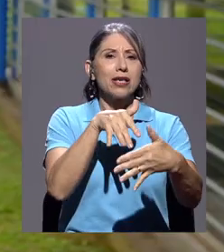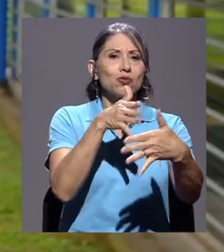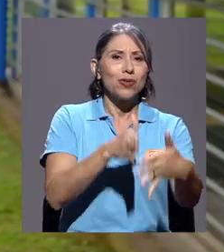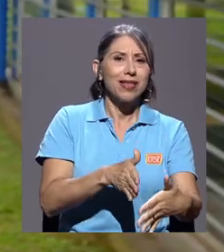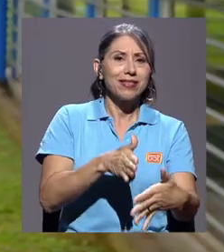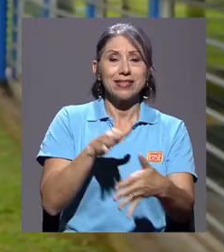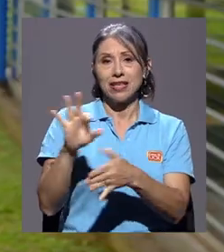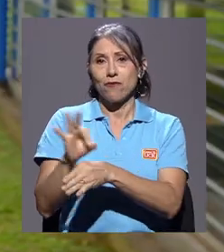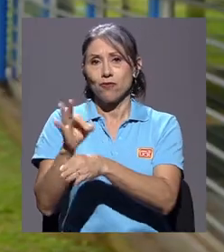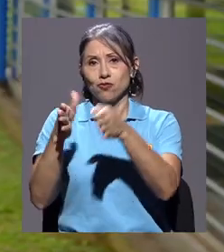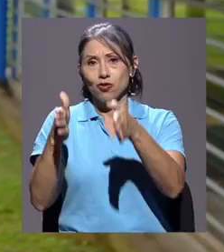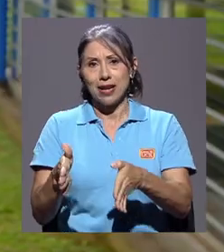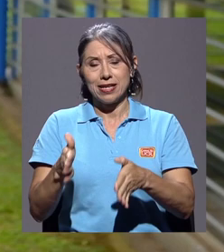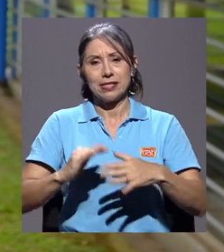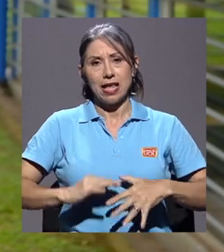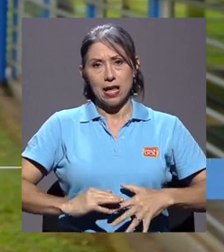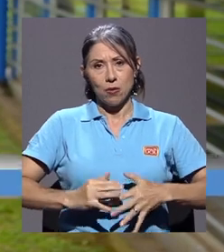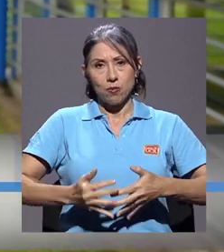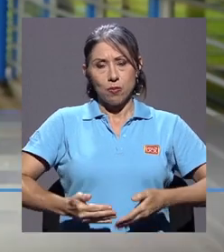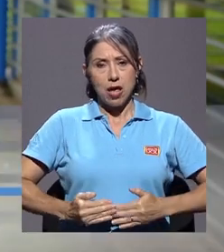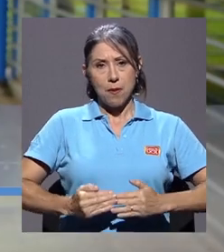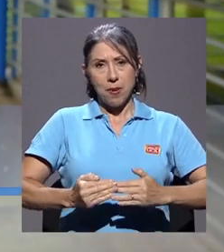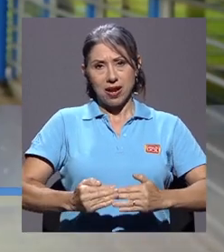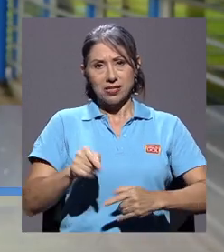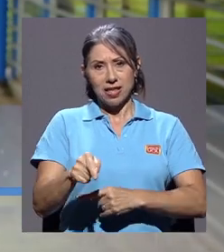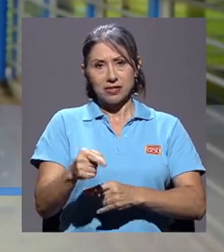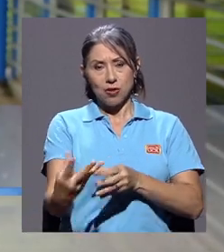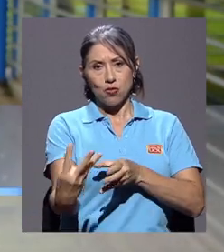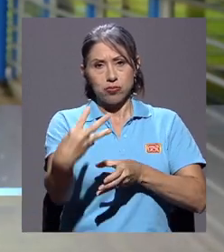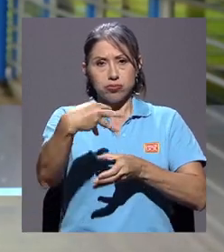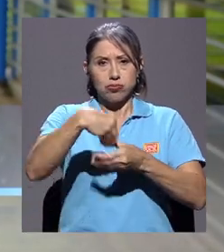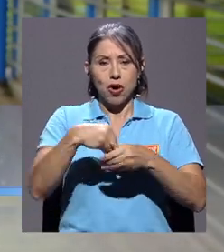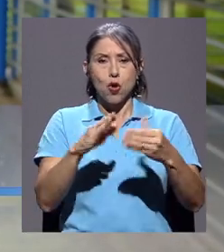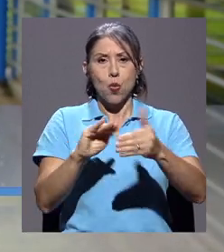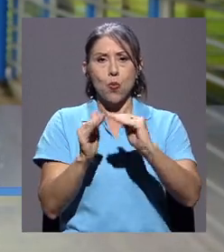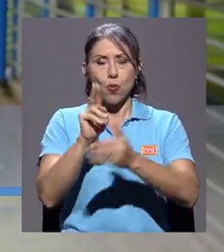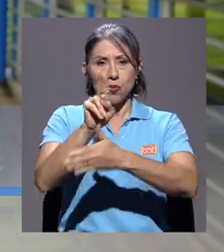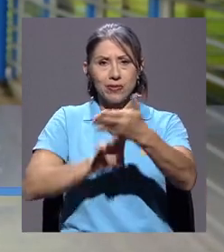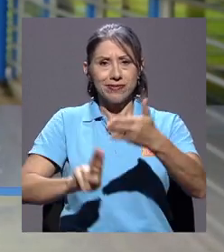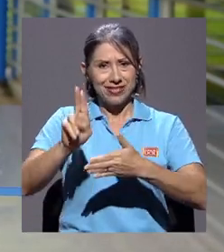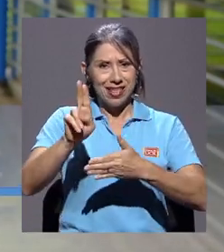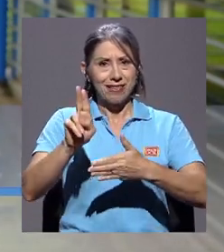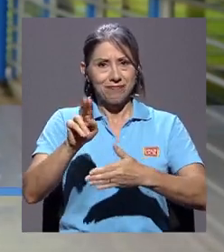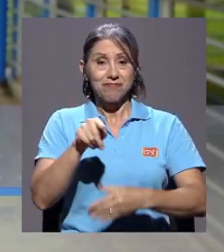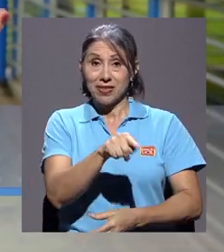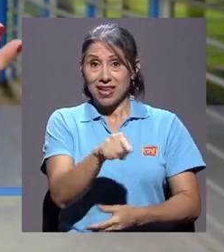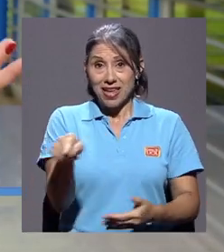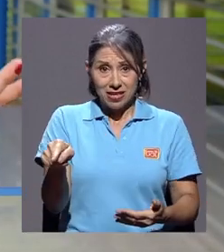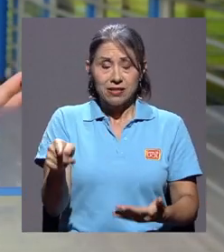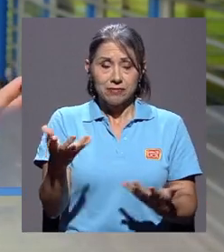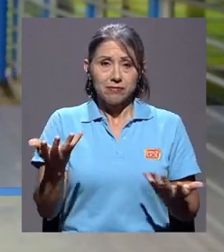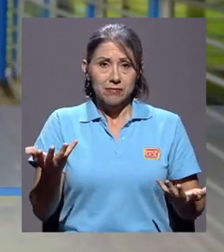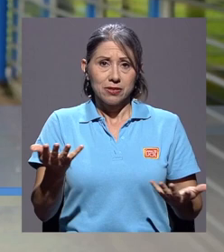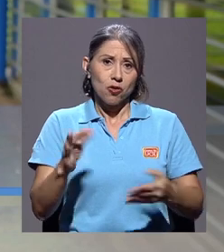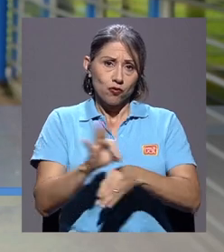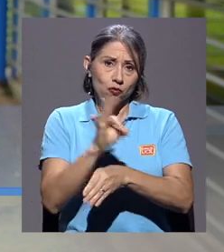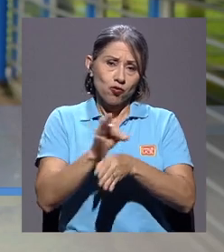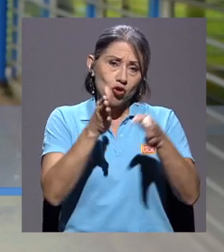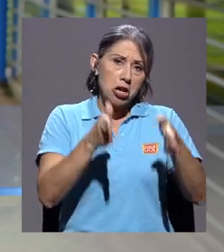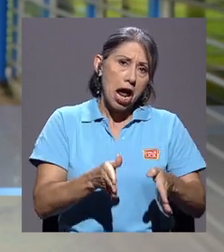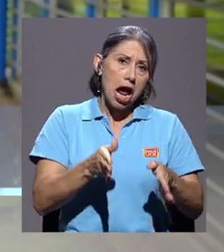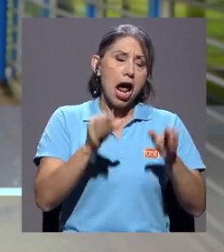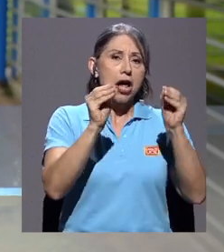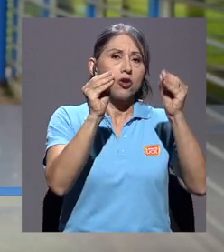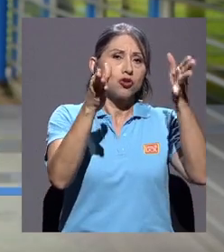y funcionarias que se encuentran embarazadas, que son parte de la comunidad universitaria, es decir, propiamente que pues son